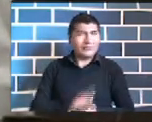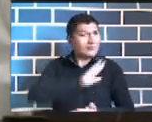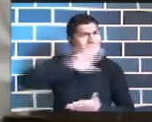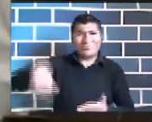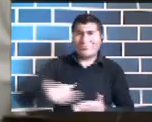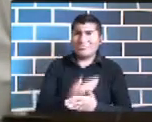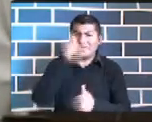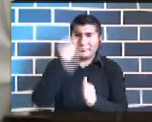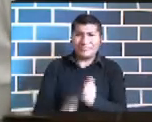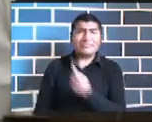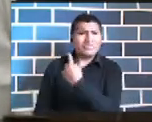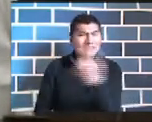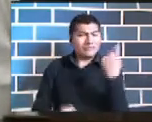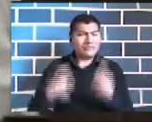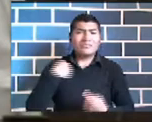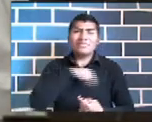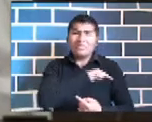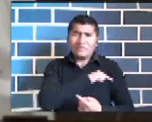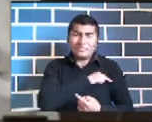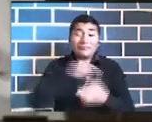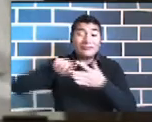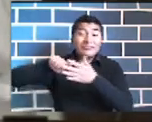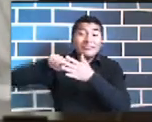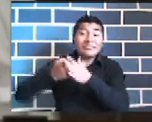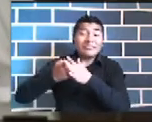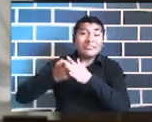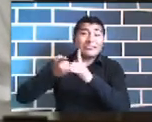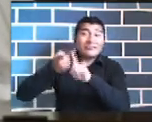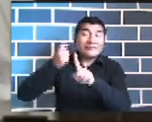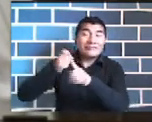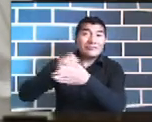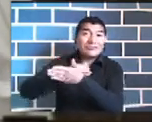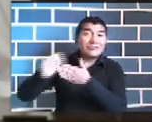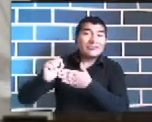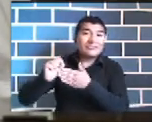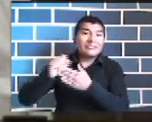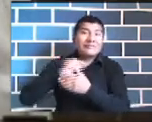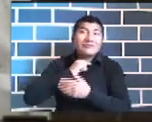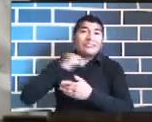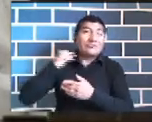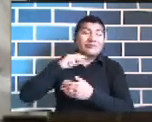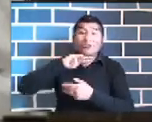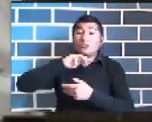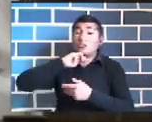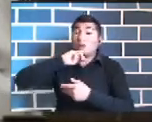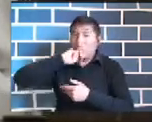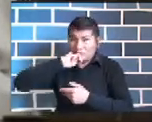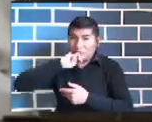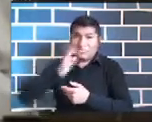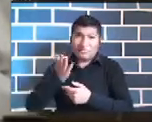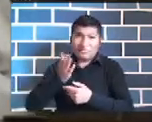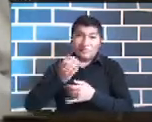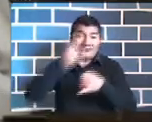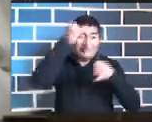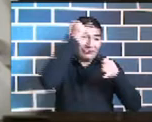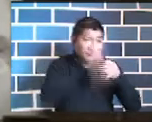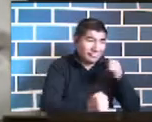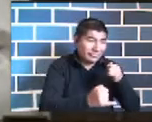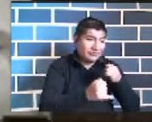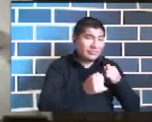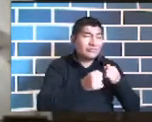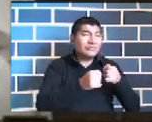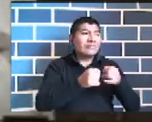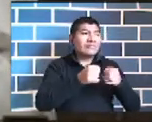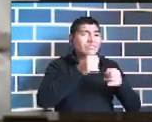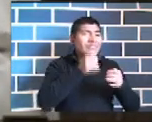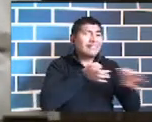Todos y cada uno de nosotros, empezando del Santo Padre Francisco, terminando en el último